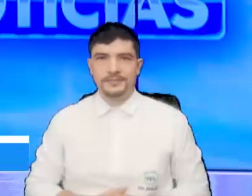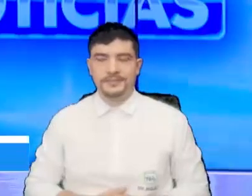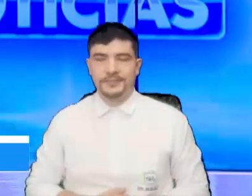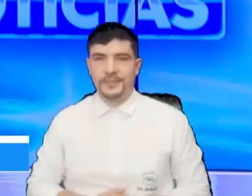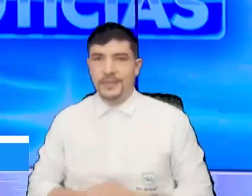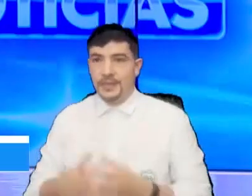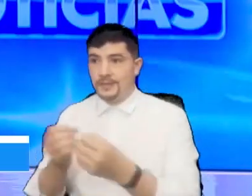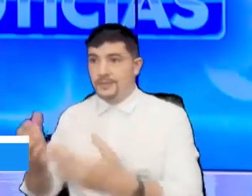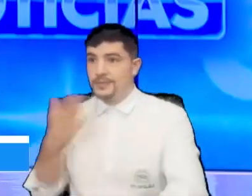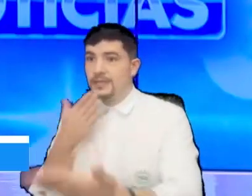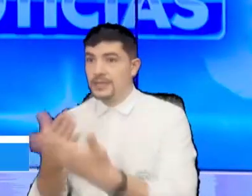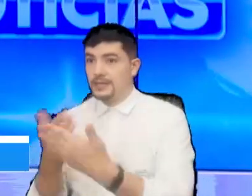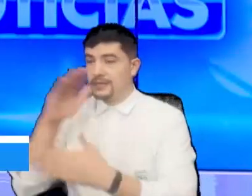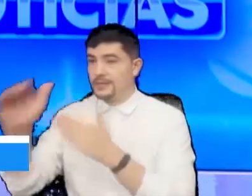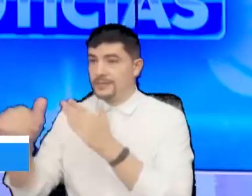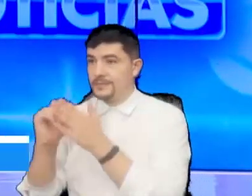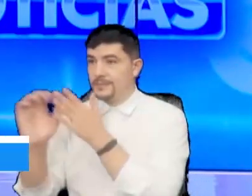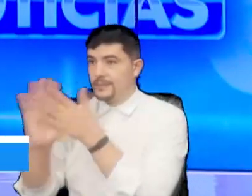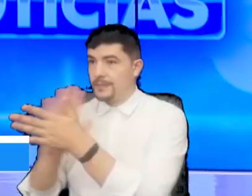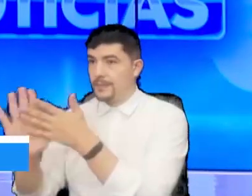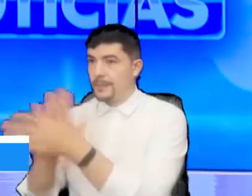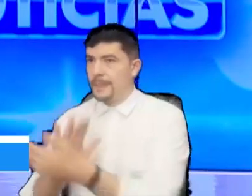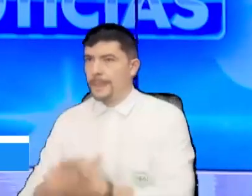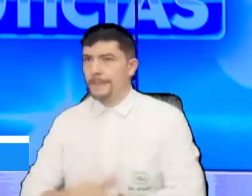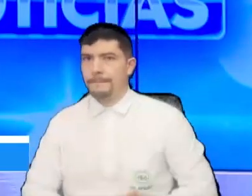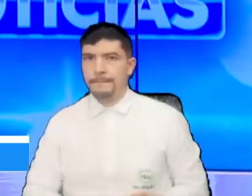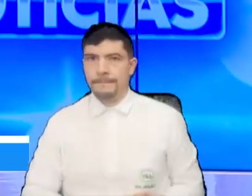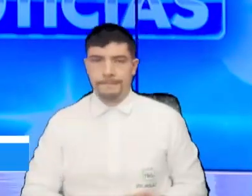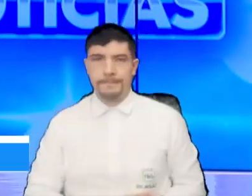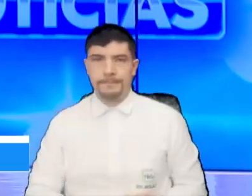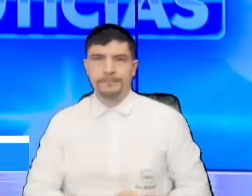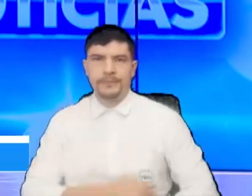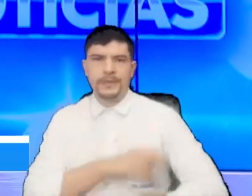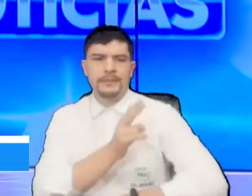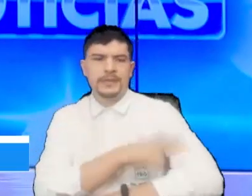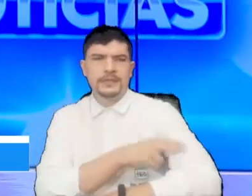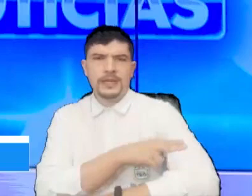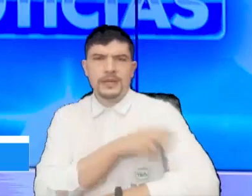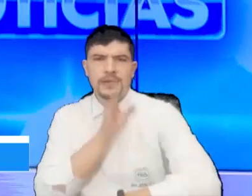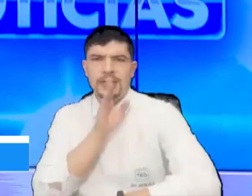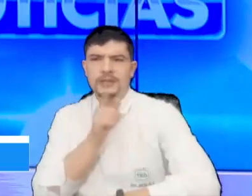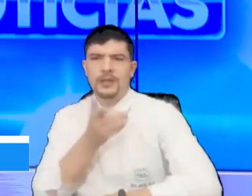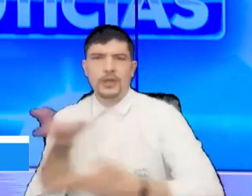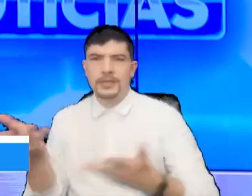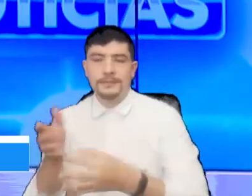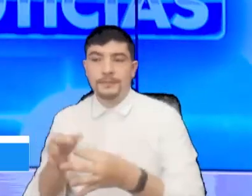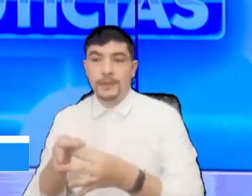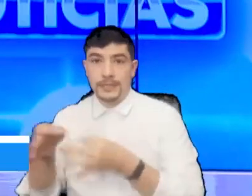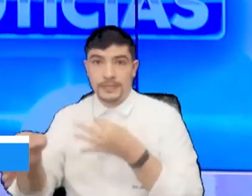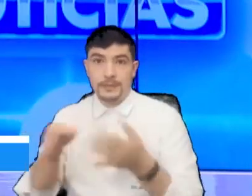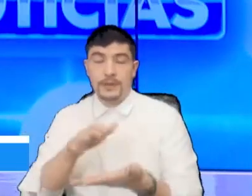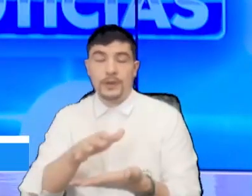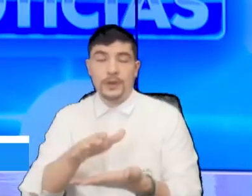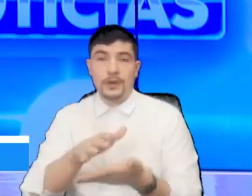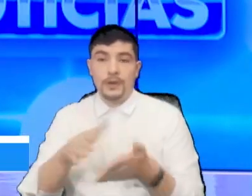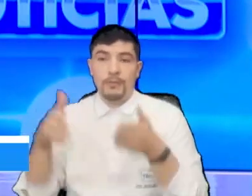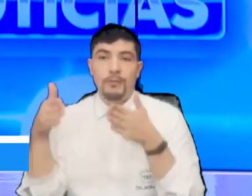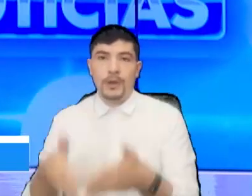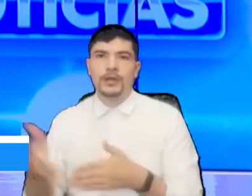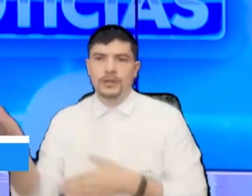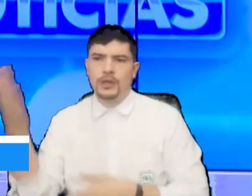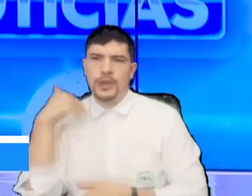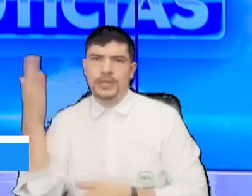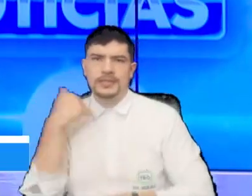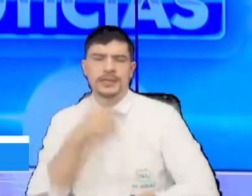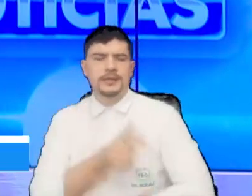Y un reclamo justo es el que está liderando el personero de Puerto Wilches para que los habitantes del casco urbano les cobren los servicios públicos